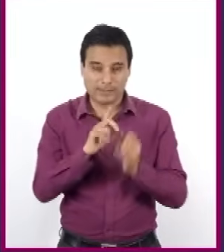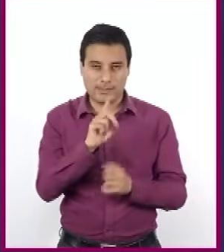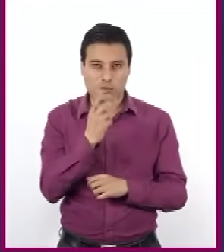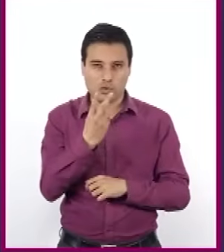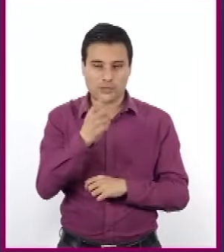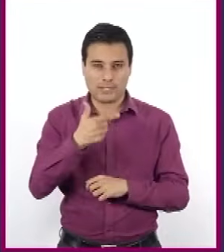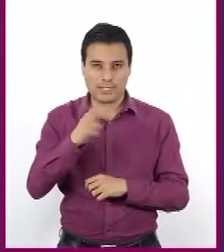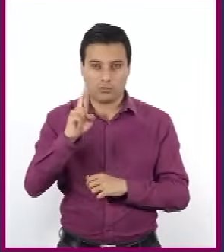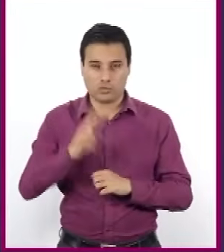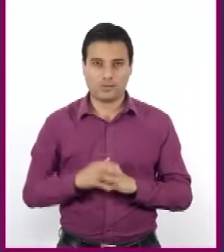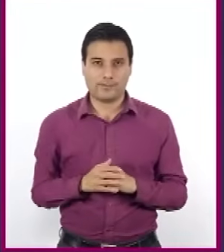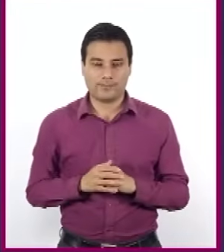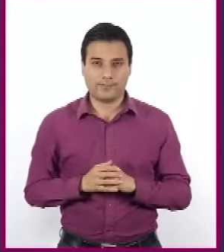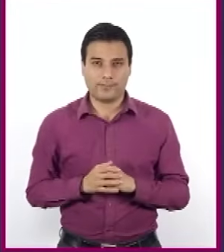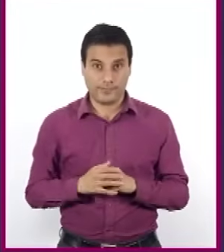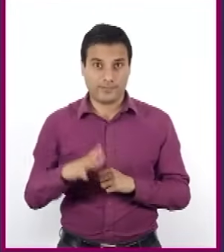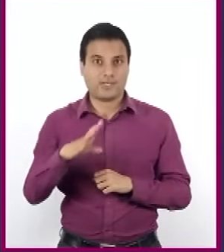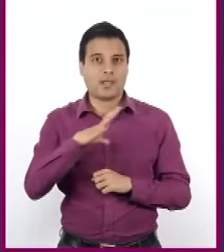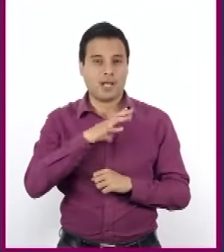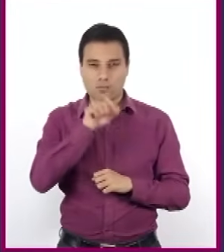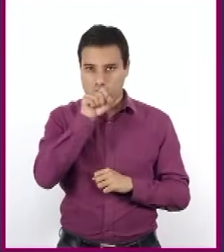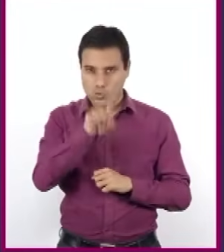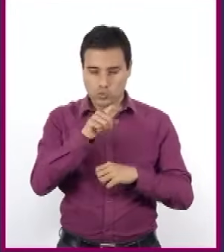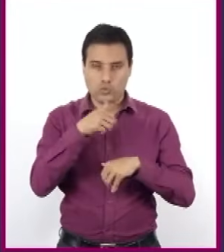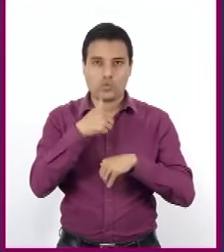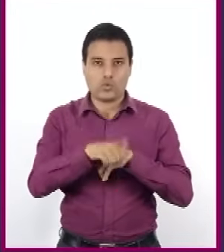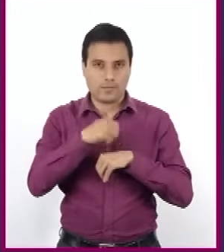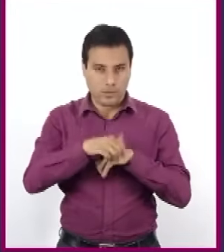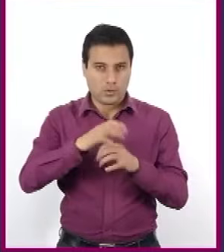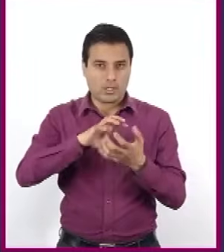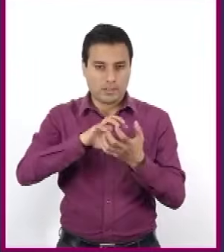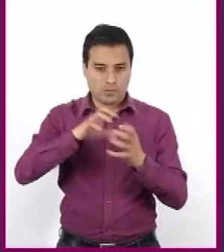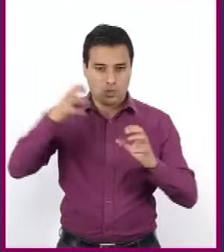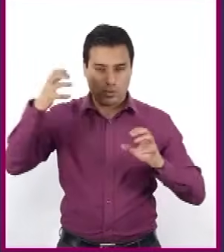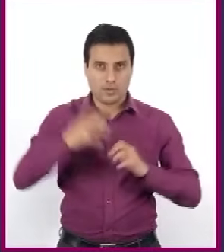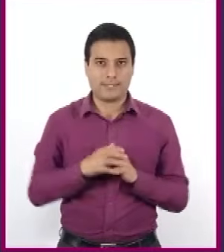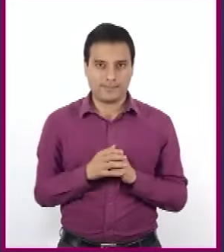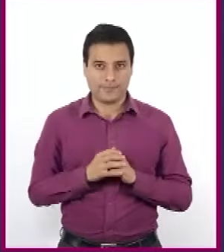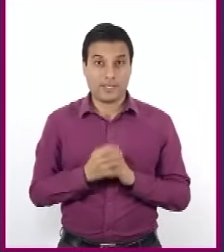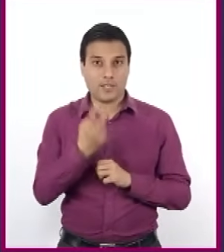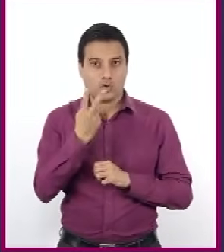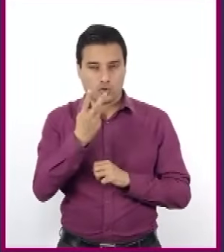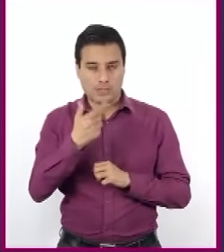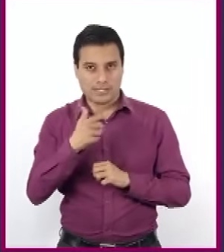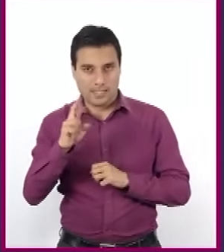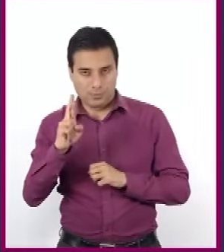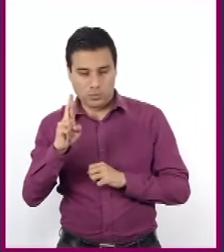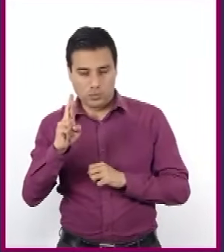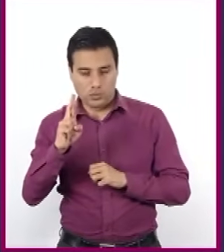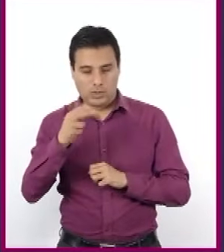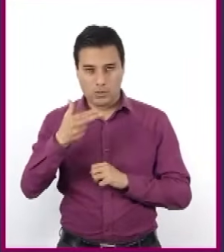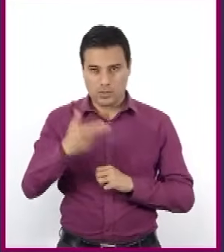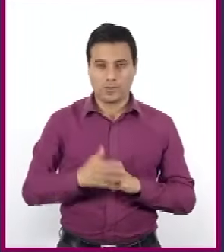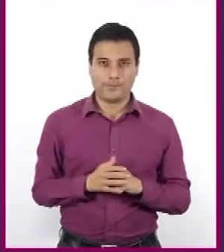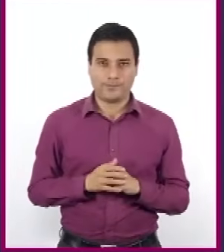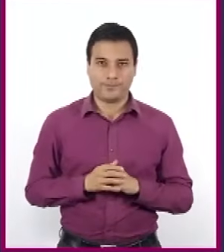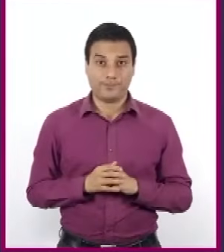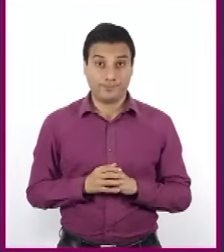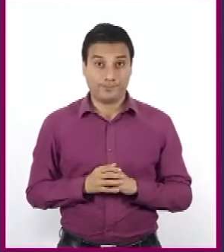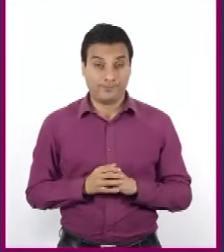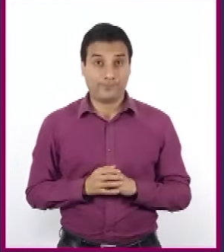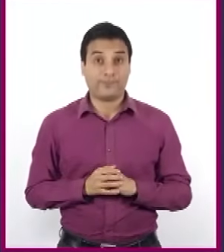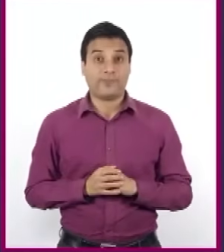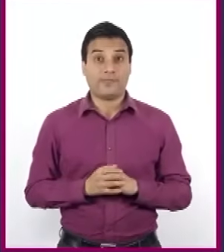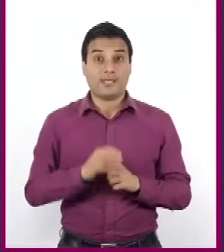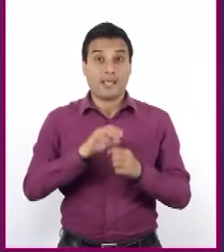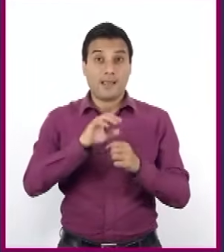gramos y que tiene el mismo número de moléculas que los 2 gramos de hidrógeno, por lo que la relación entre